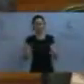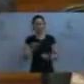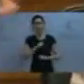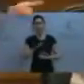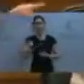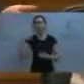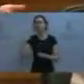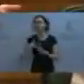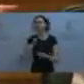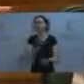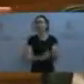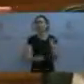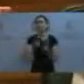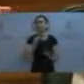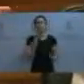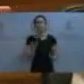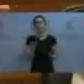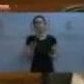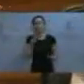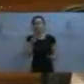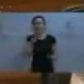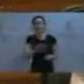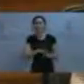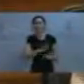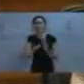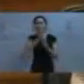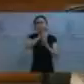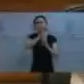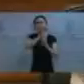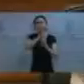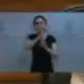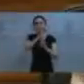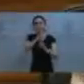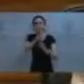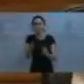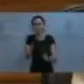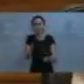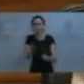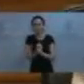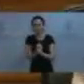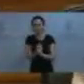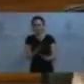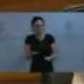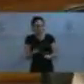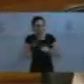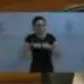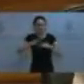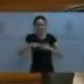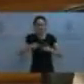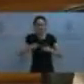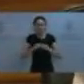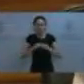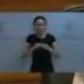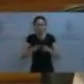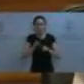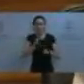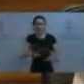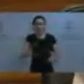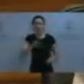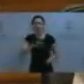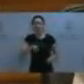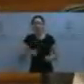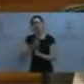que evidentemente no sirven para atajar el desempleo, pero es que las políticas activas por lo menos utilícenlas al nivel que lo utilizan otras comunidades